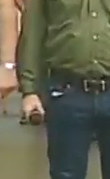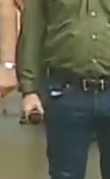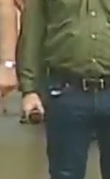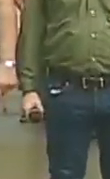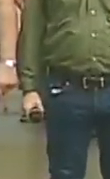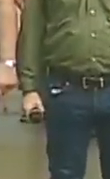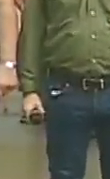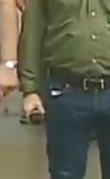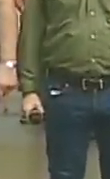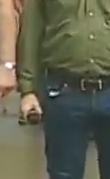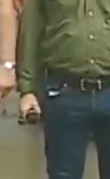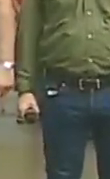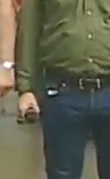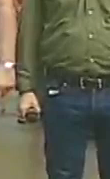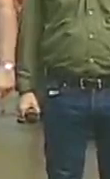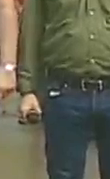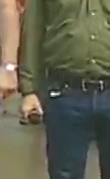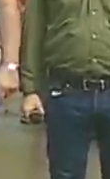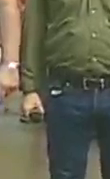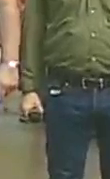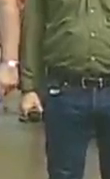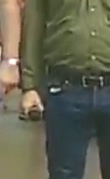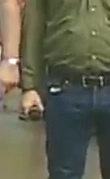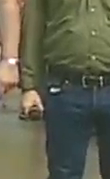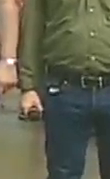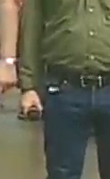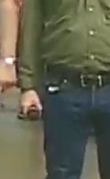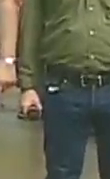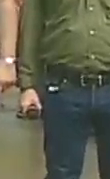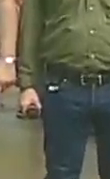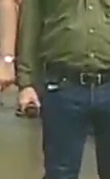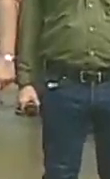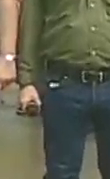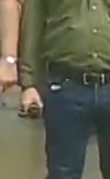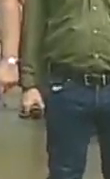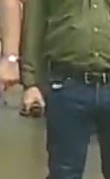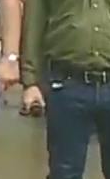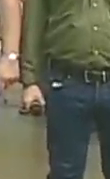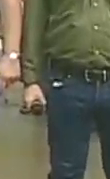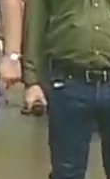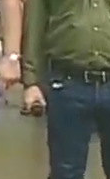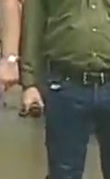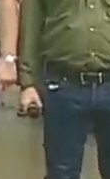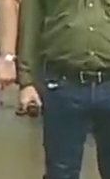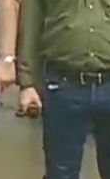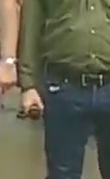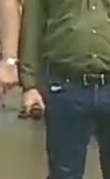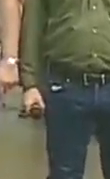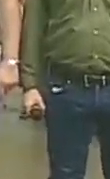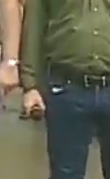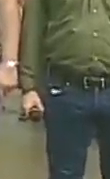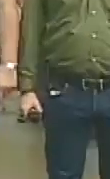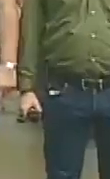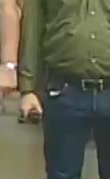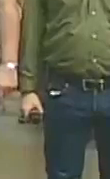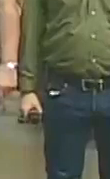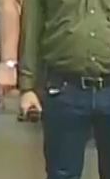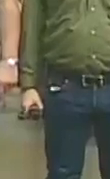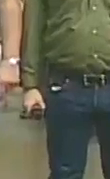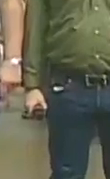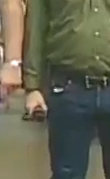tradición, casi desde su fundación hasta nuestros días. Hoy estamos en